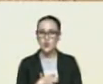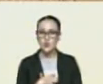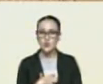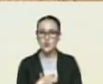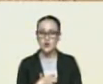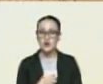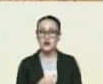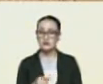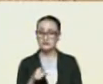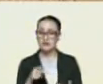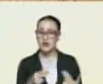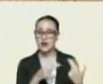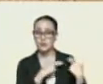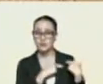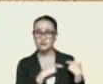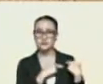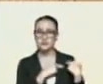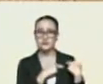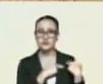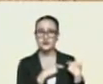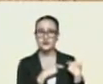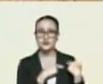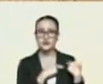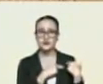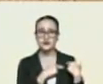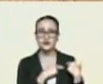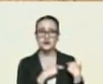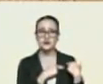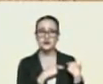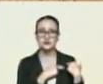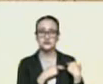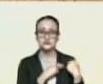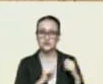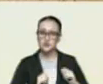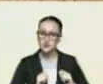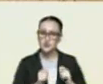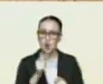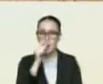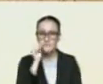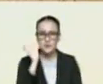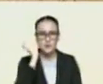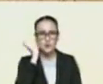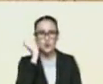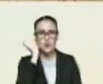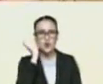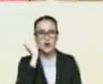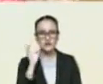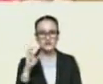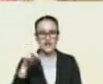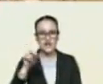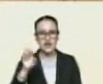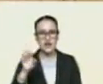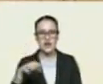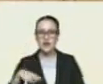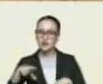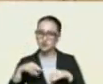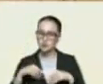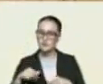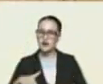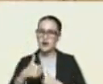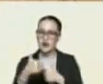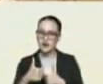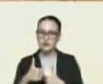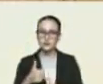la responsabilidad, la entrega con que los hombres y mujeres del poder electoral asumieron este